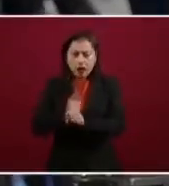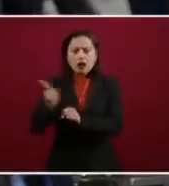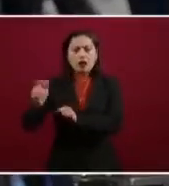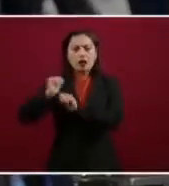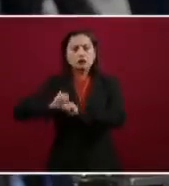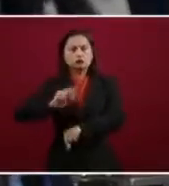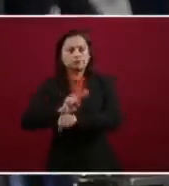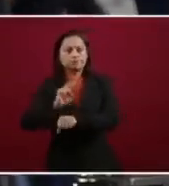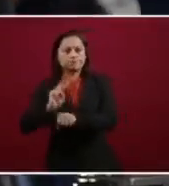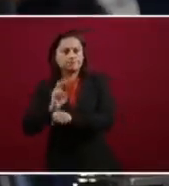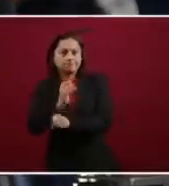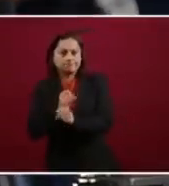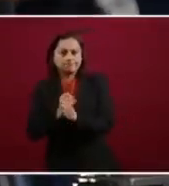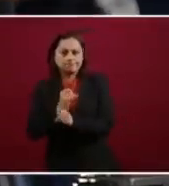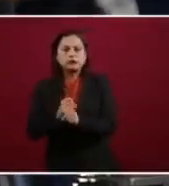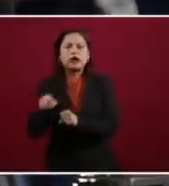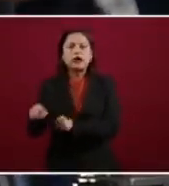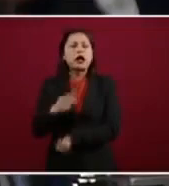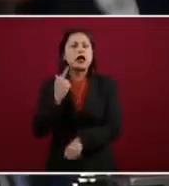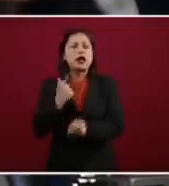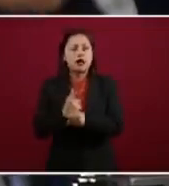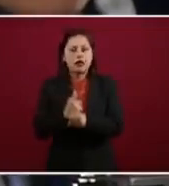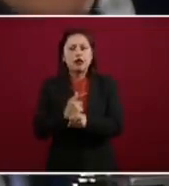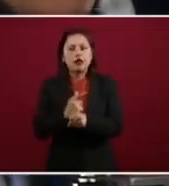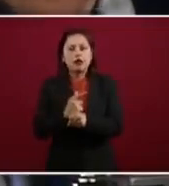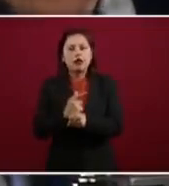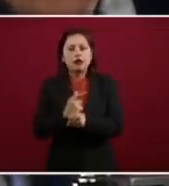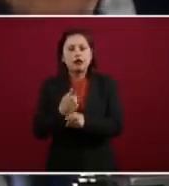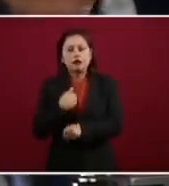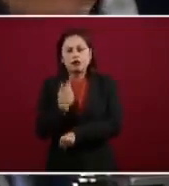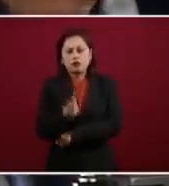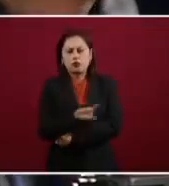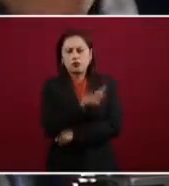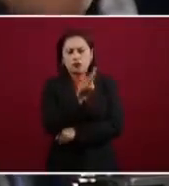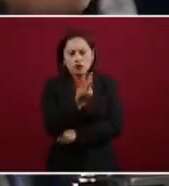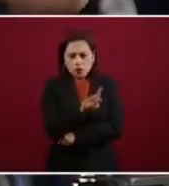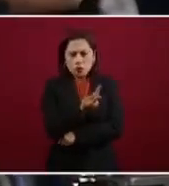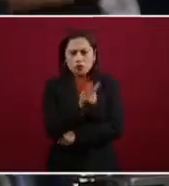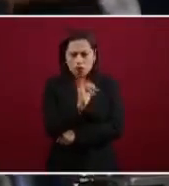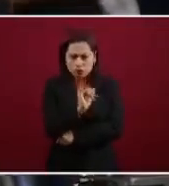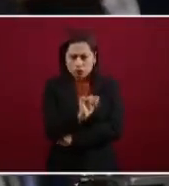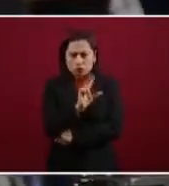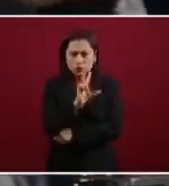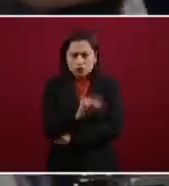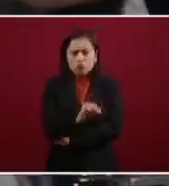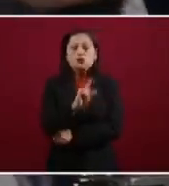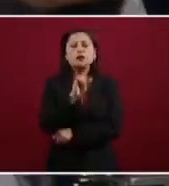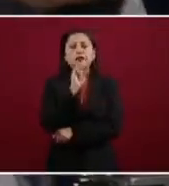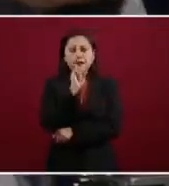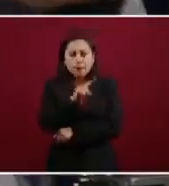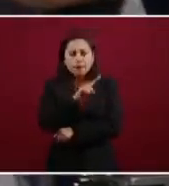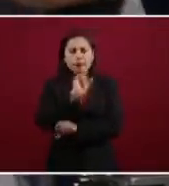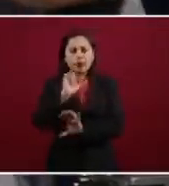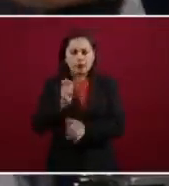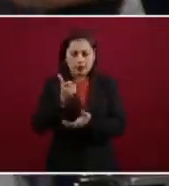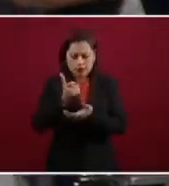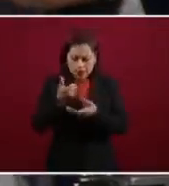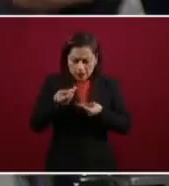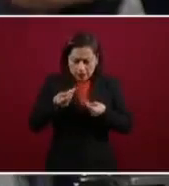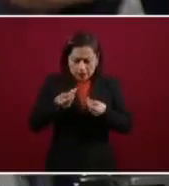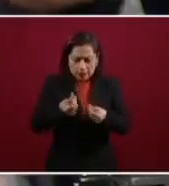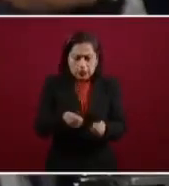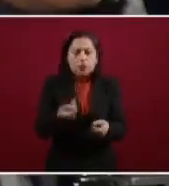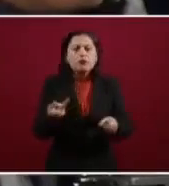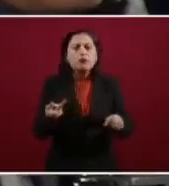a mayor y si hay algún intento de saber qué pasó con ese dinero si habrá algún tipo de